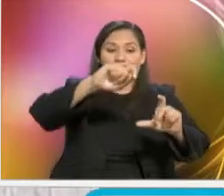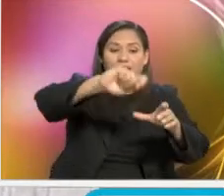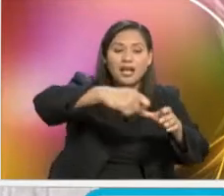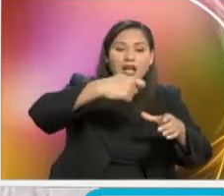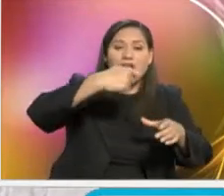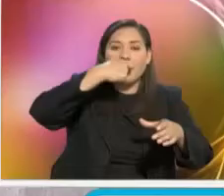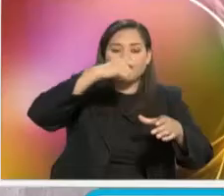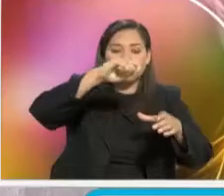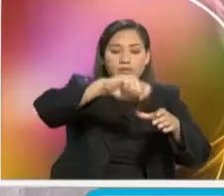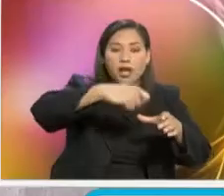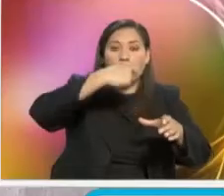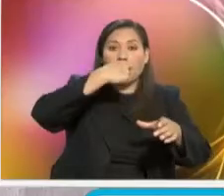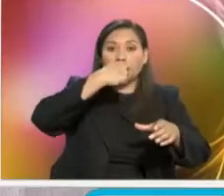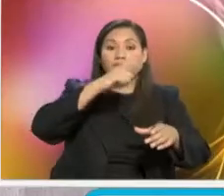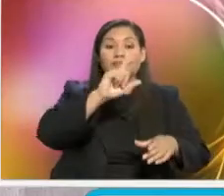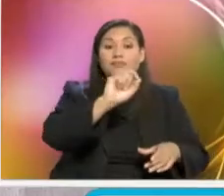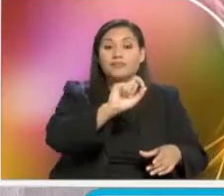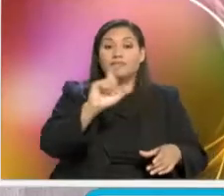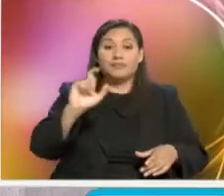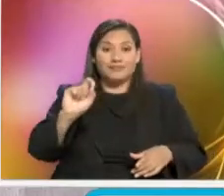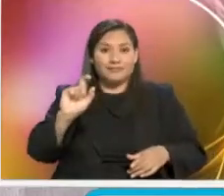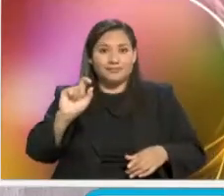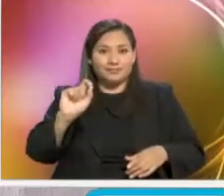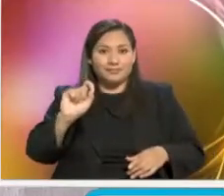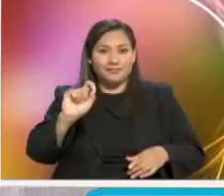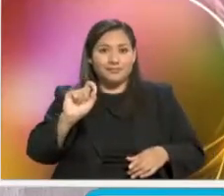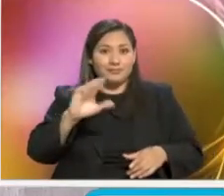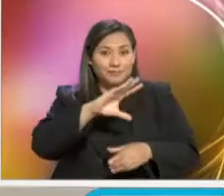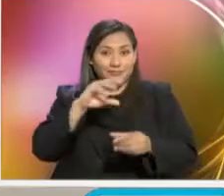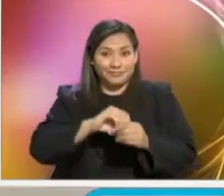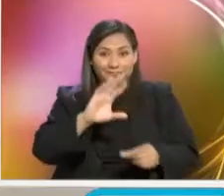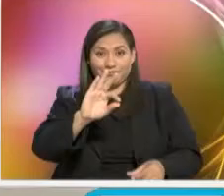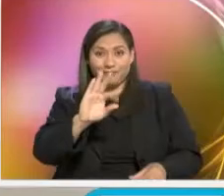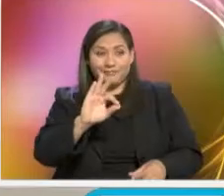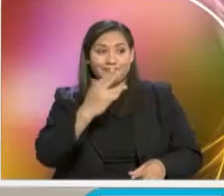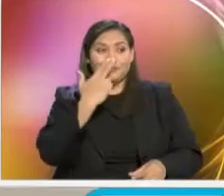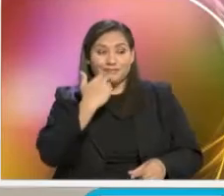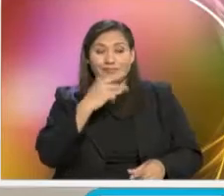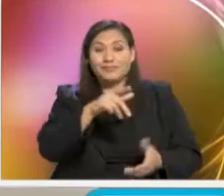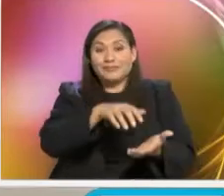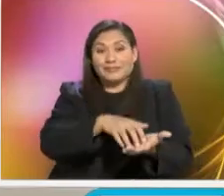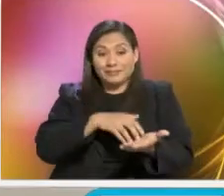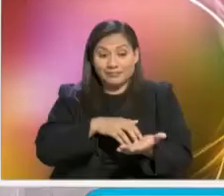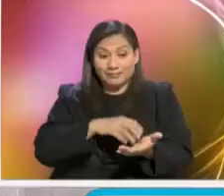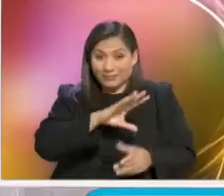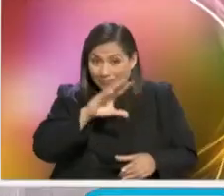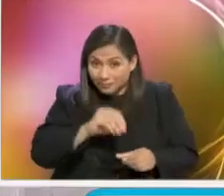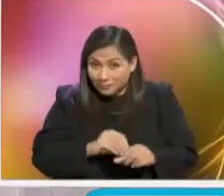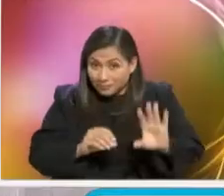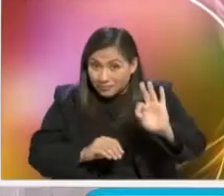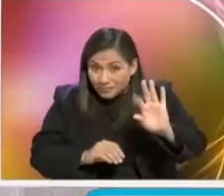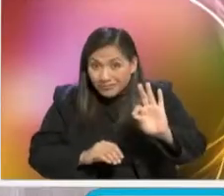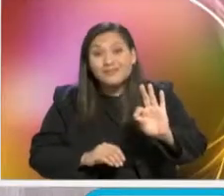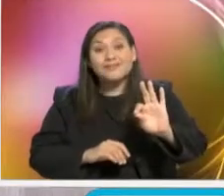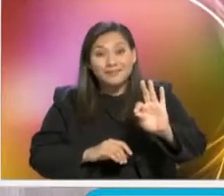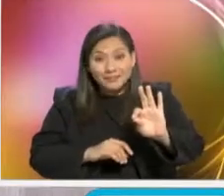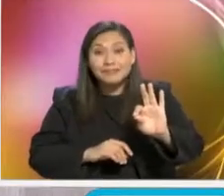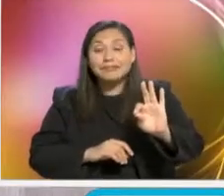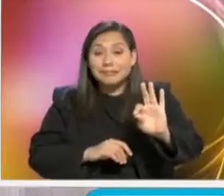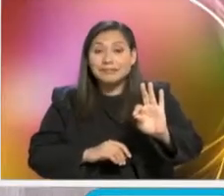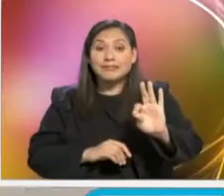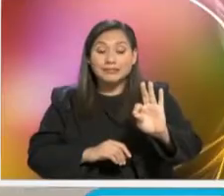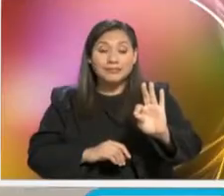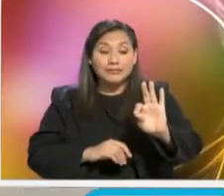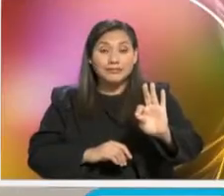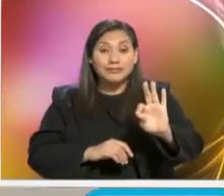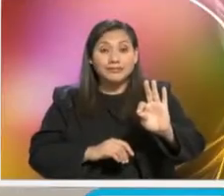uno nos aporta 20 gramos de azúcar. Dios. Y ya se lo bajaron. O sea que acá hay 40. Acá hay 40. Entonces, cuando vienen